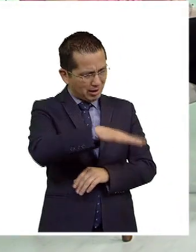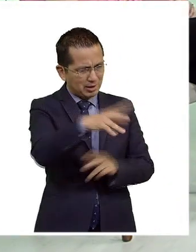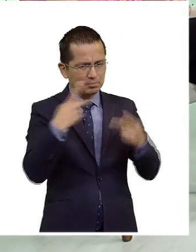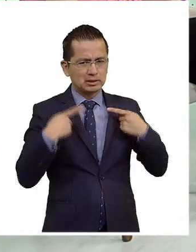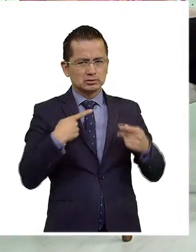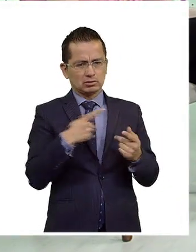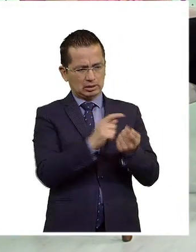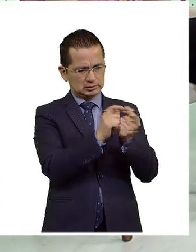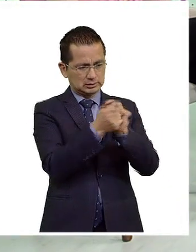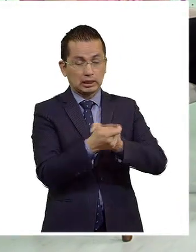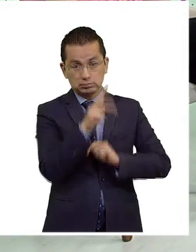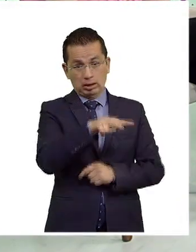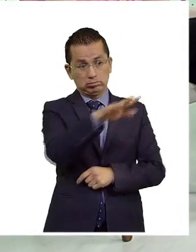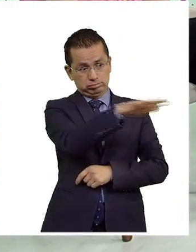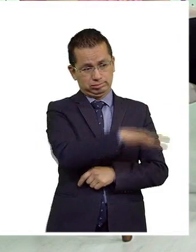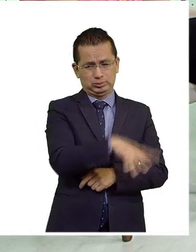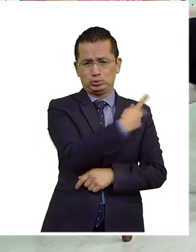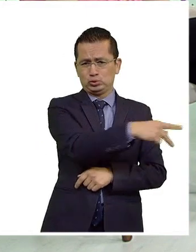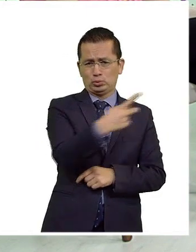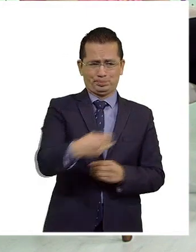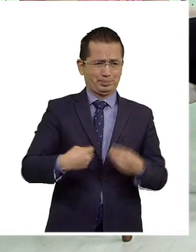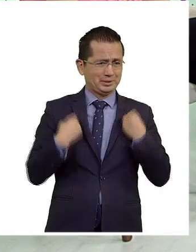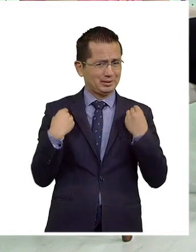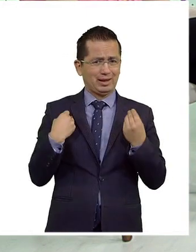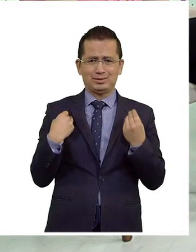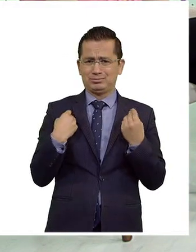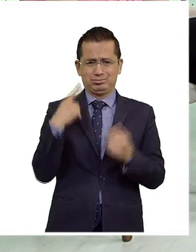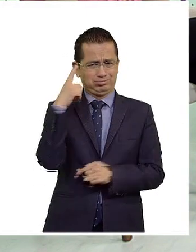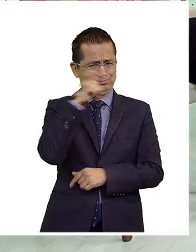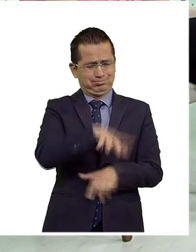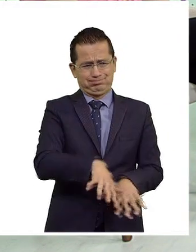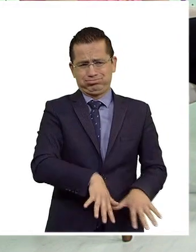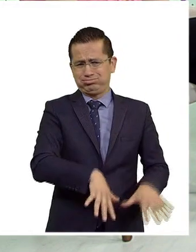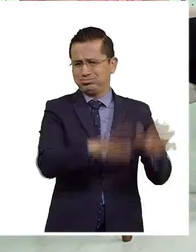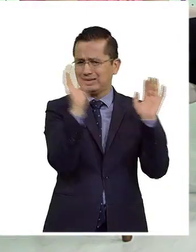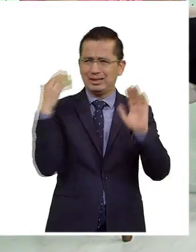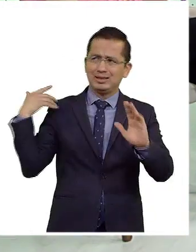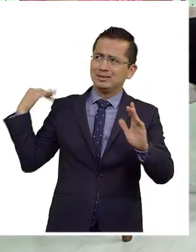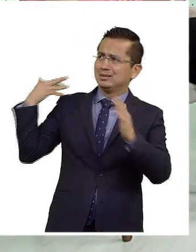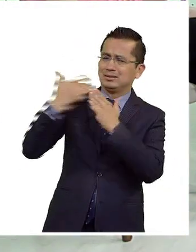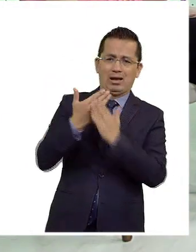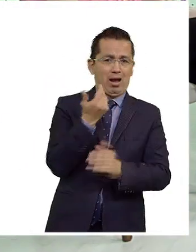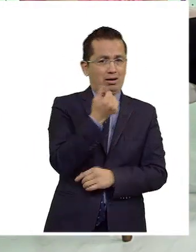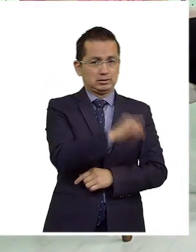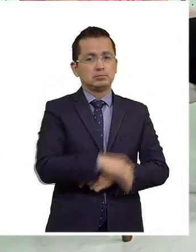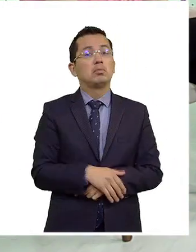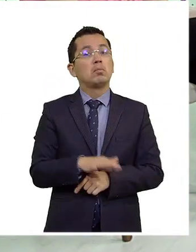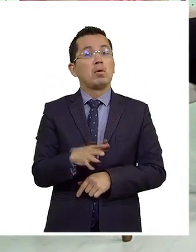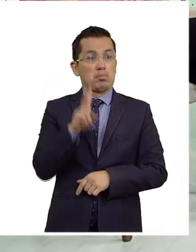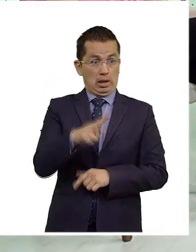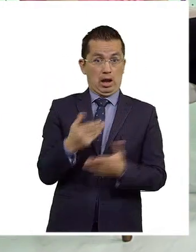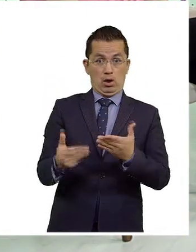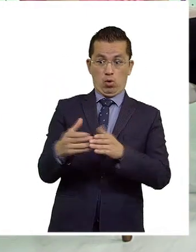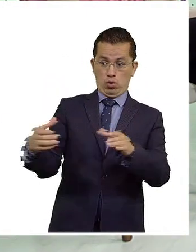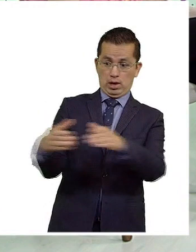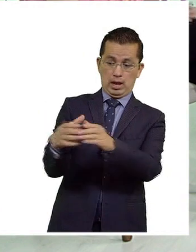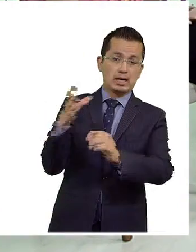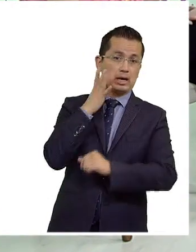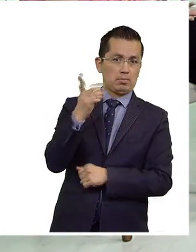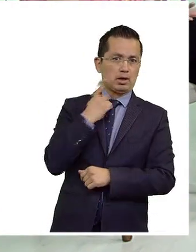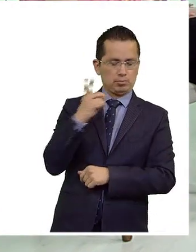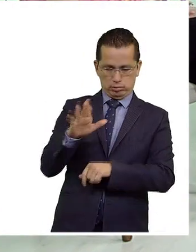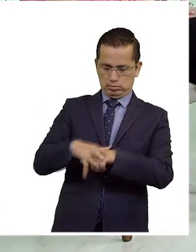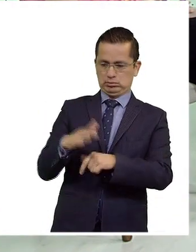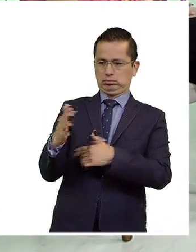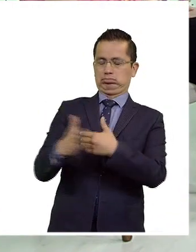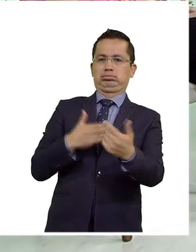históricamente han tenido una vida bastante difícil. Es una posibilidad. Hoy tenemos un Congreso progresista y esperamos ser